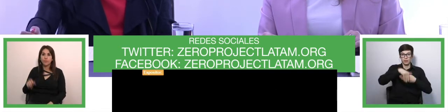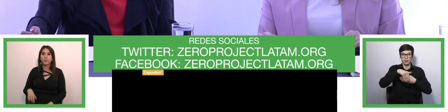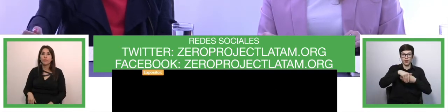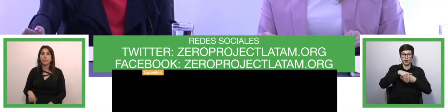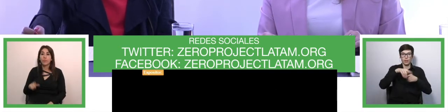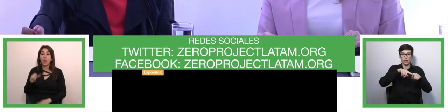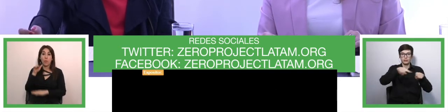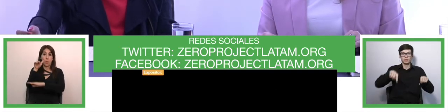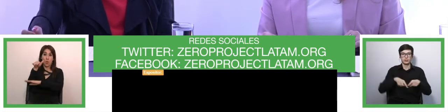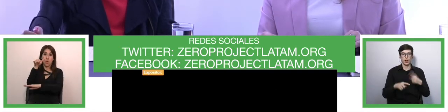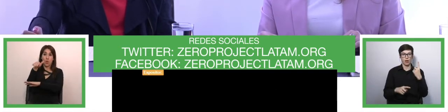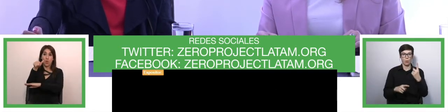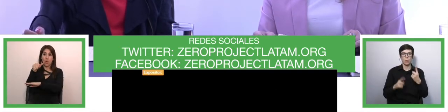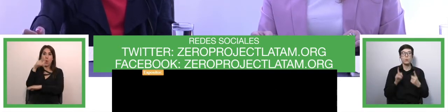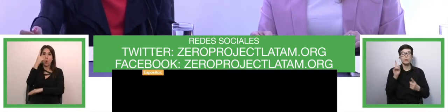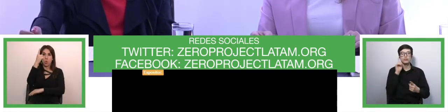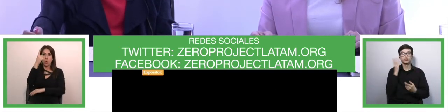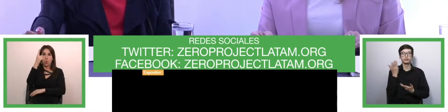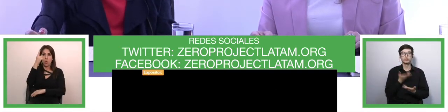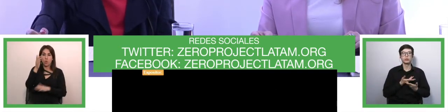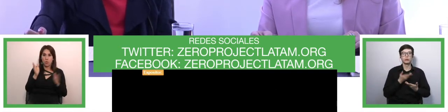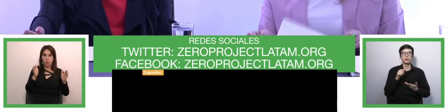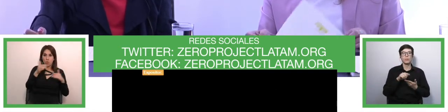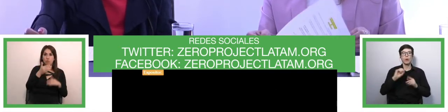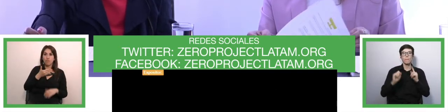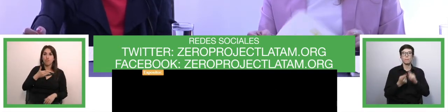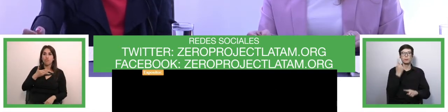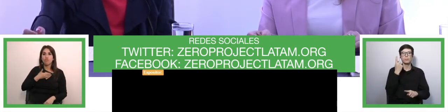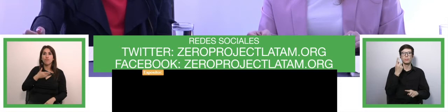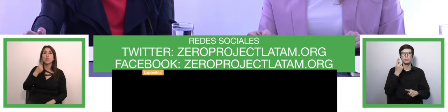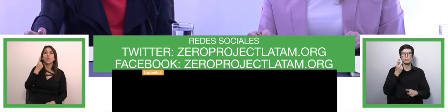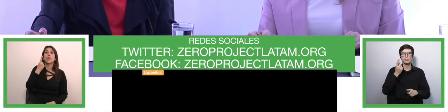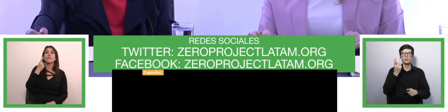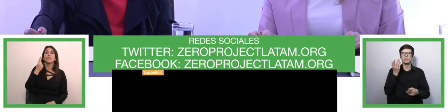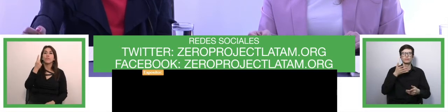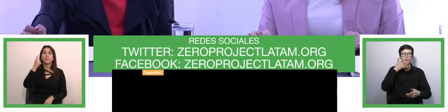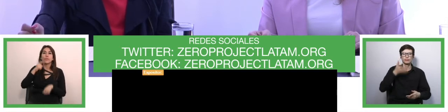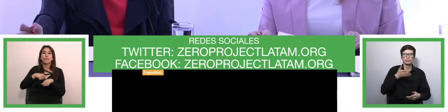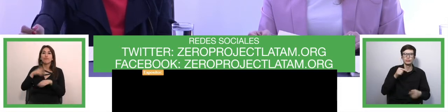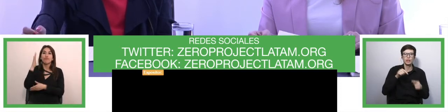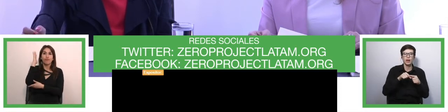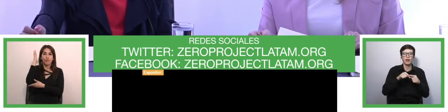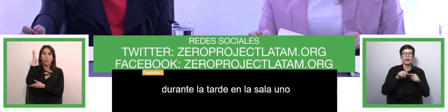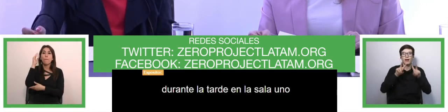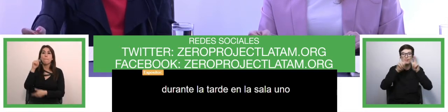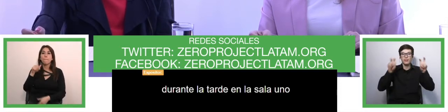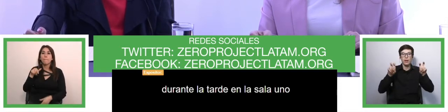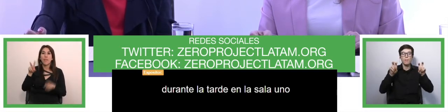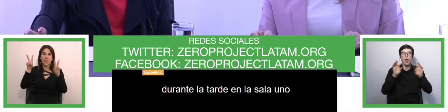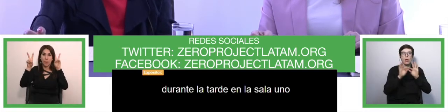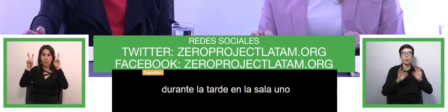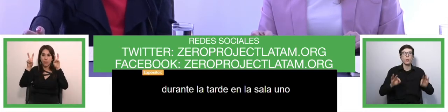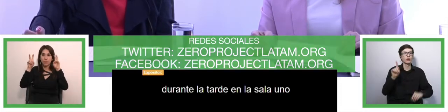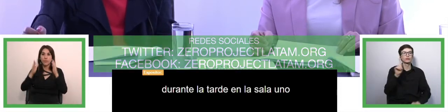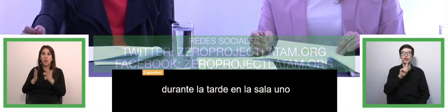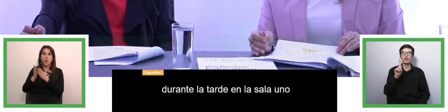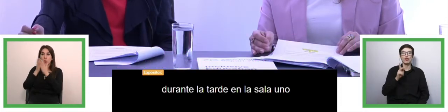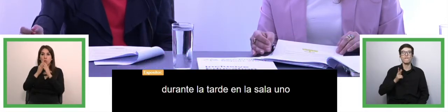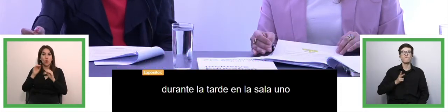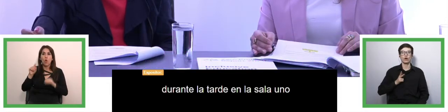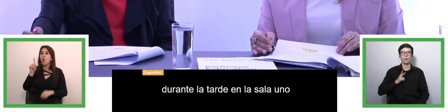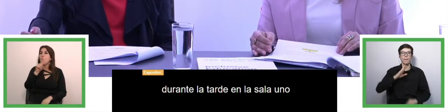1, tendremos nuestra primera sesión sobre educación no formal inclusiva. Y